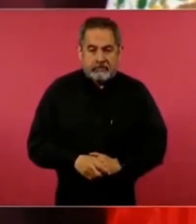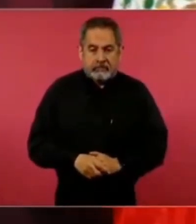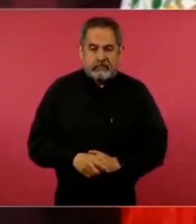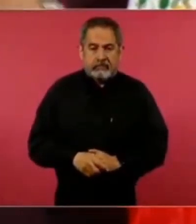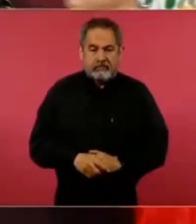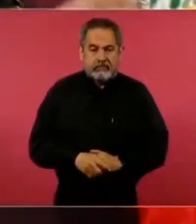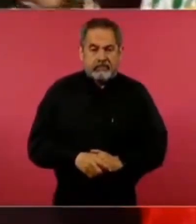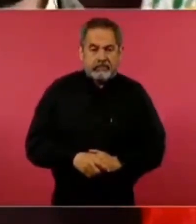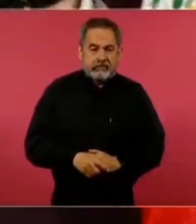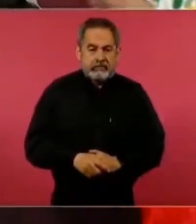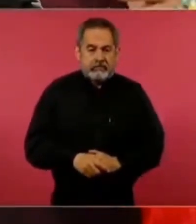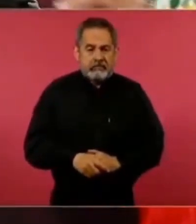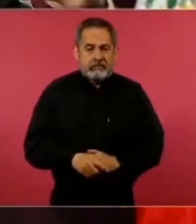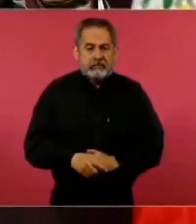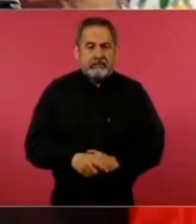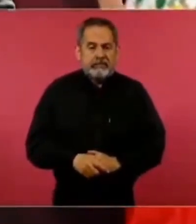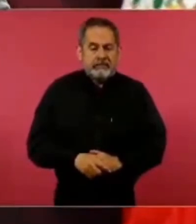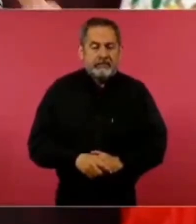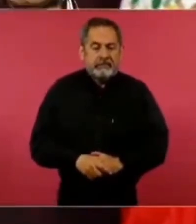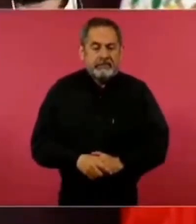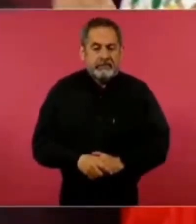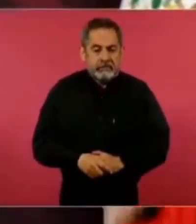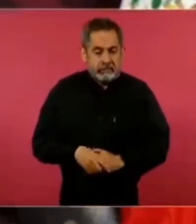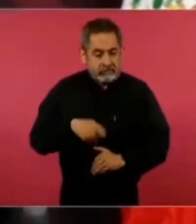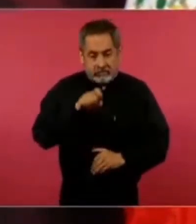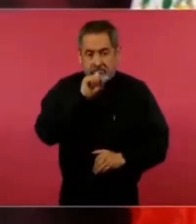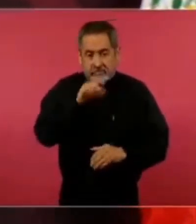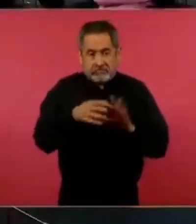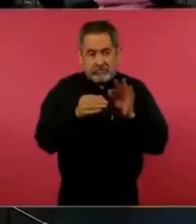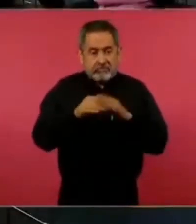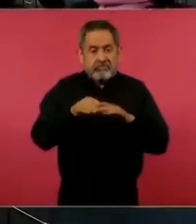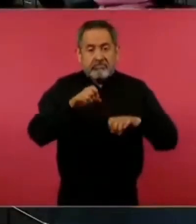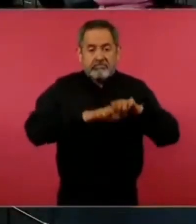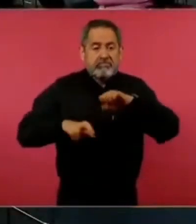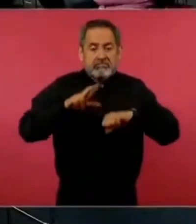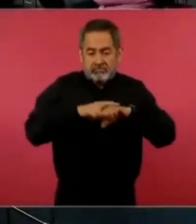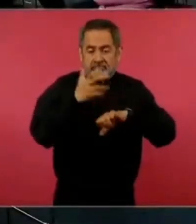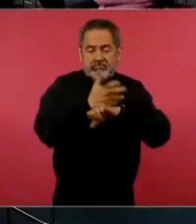hasta declaró en ese entonces el embajador de Estados Unidos